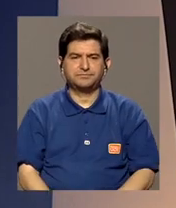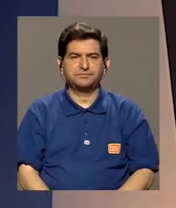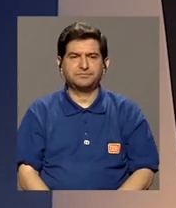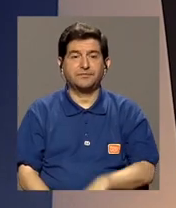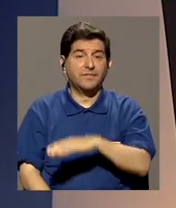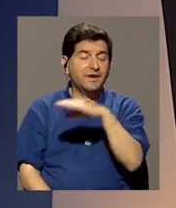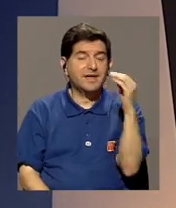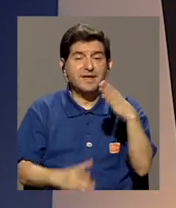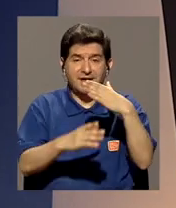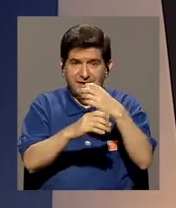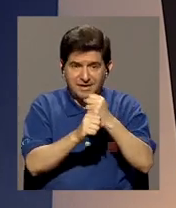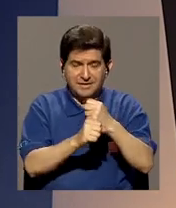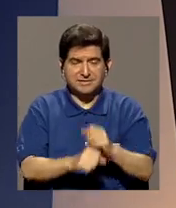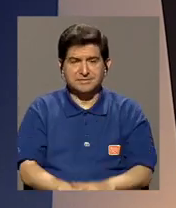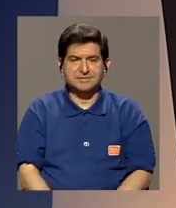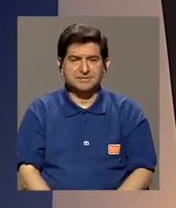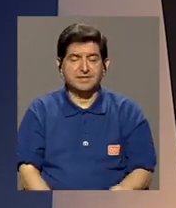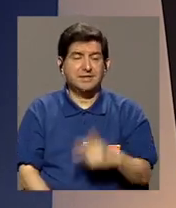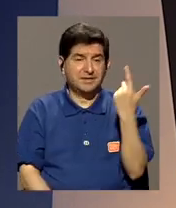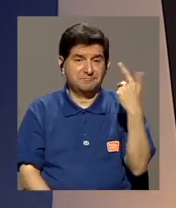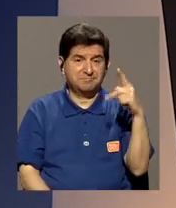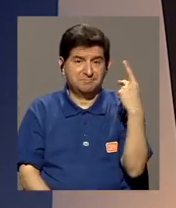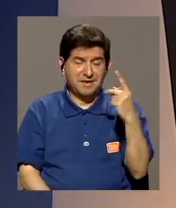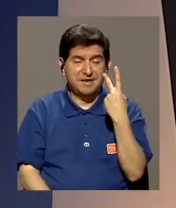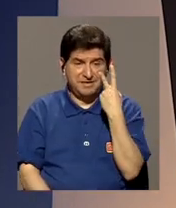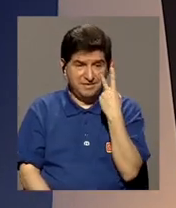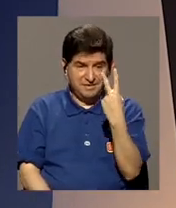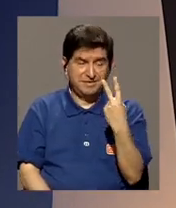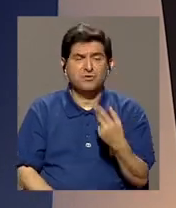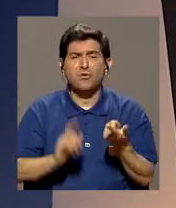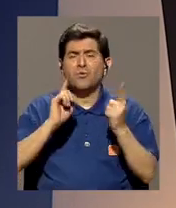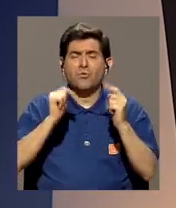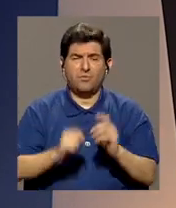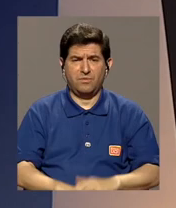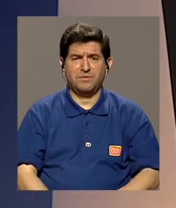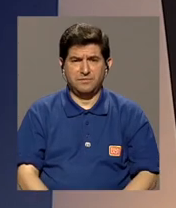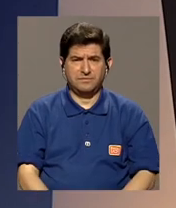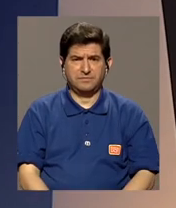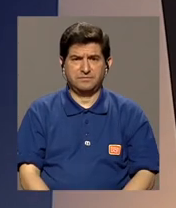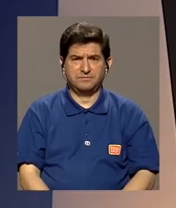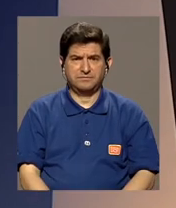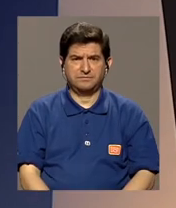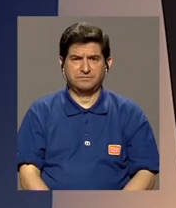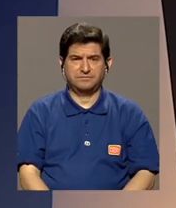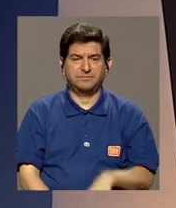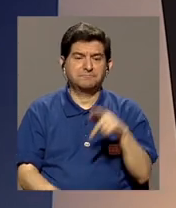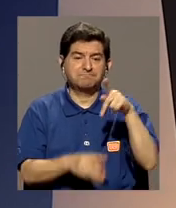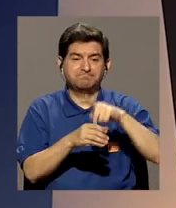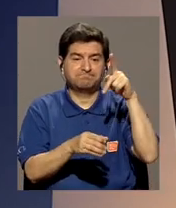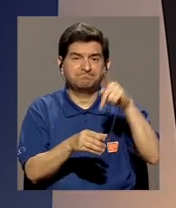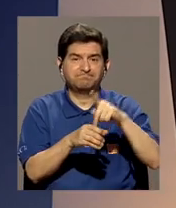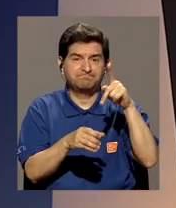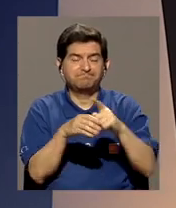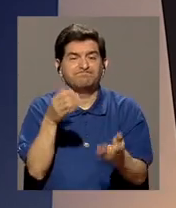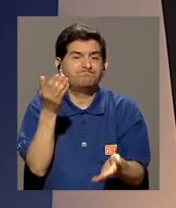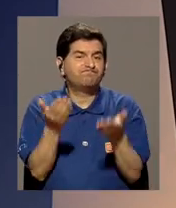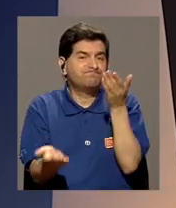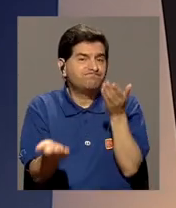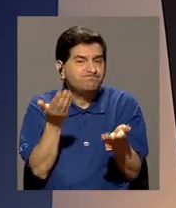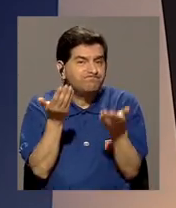y el que se haga o sea el un riesgo que nosotros vemos es esa esa participación